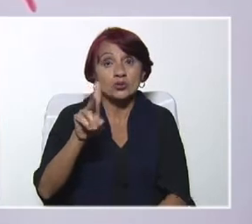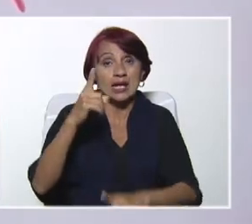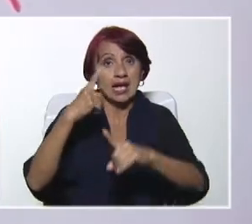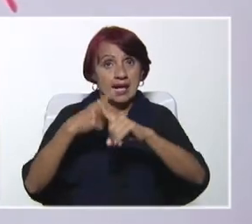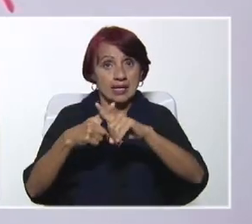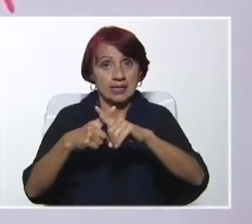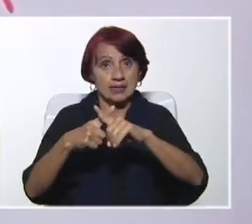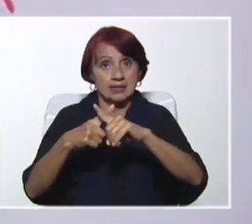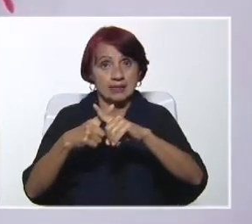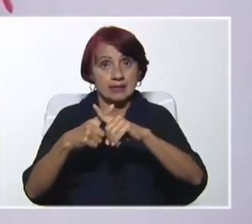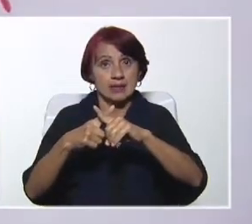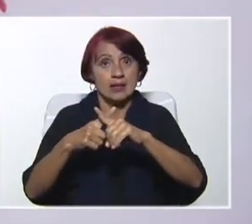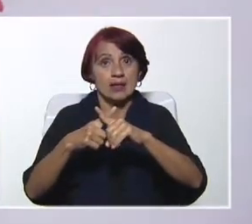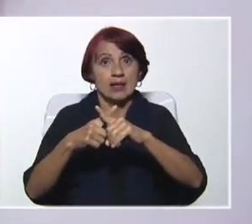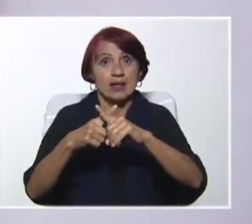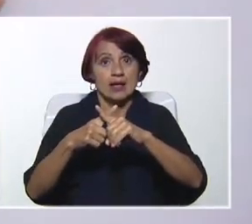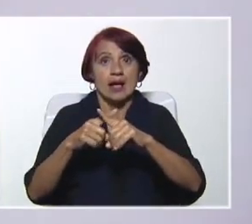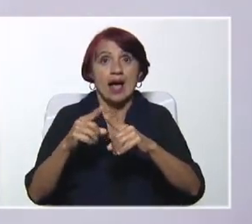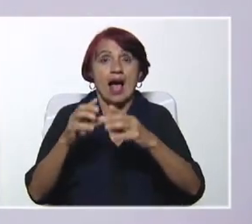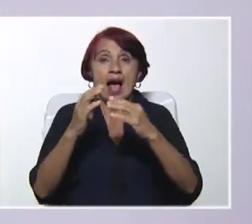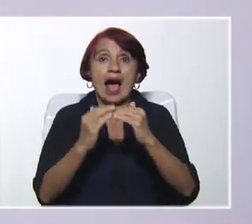2x al cubo